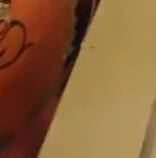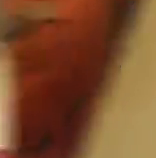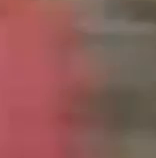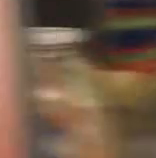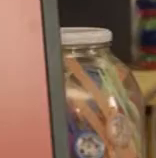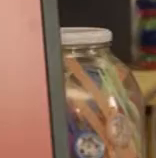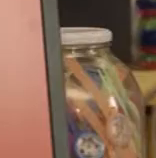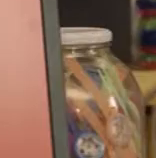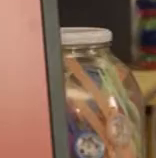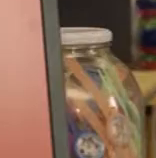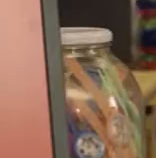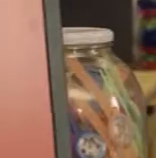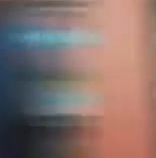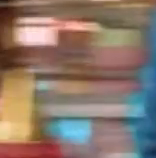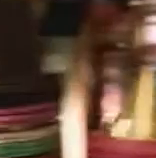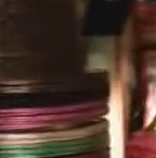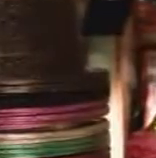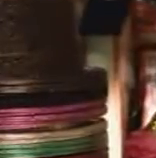recargas.